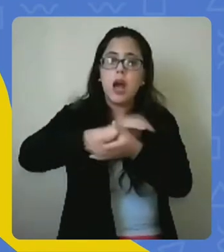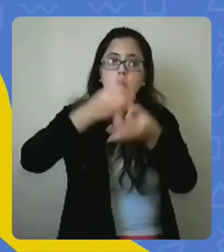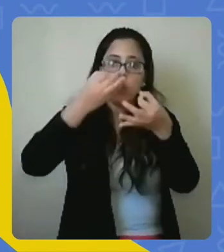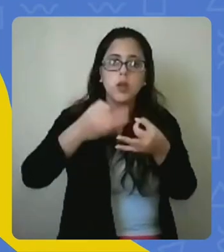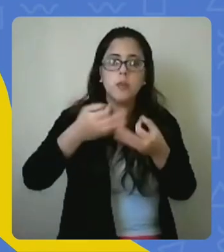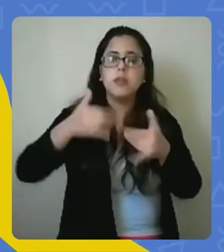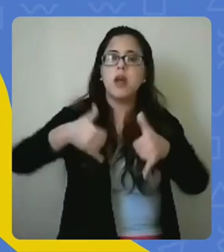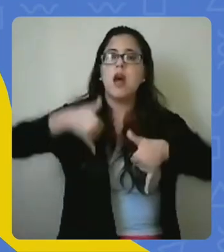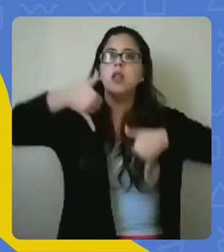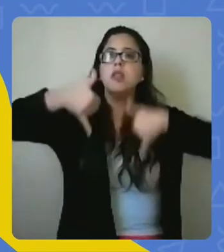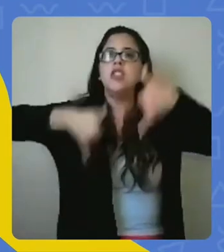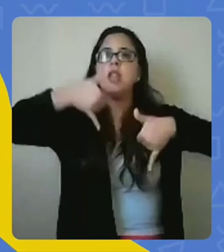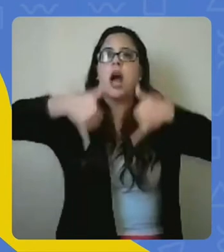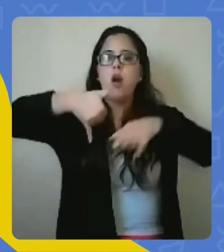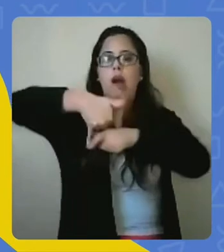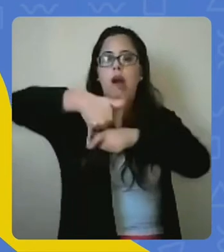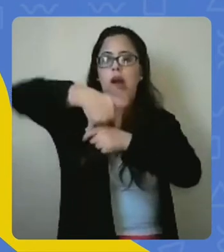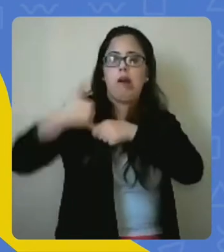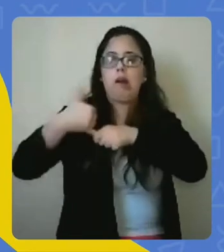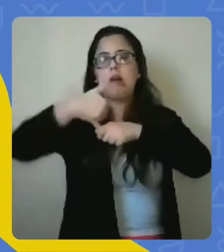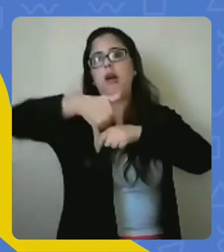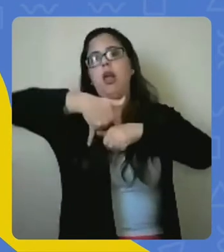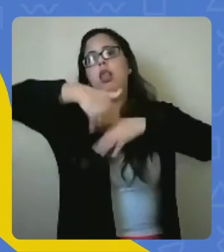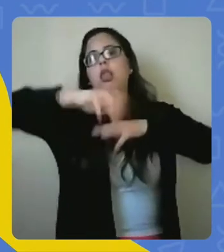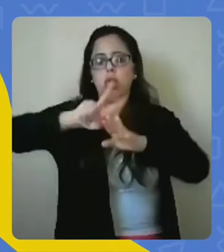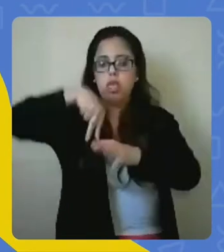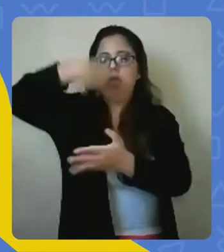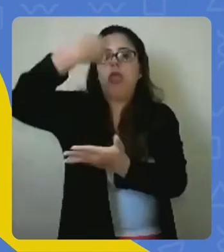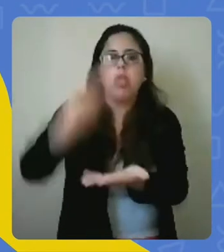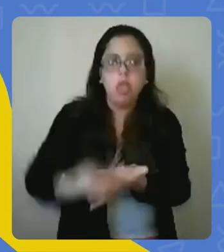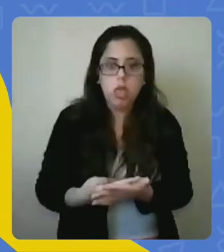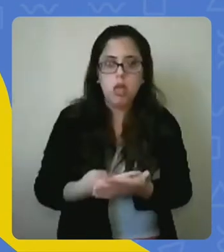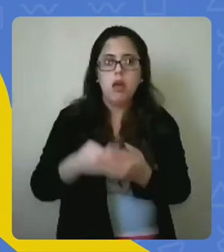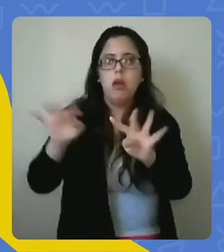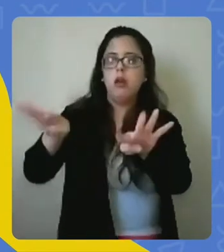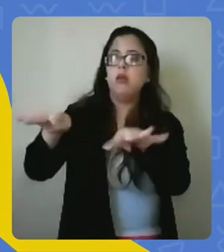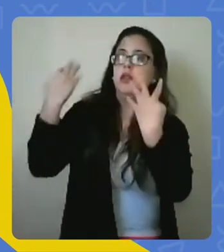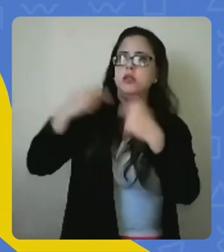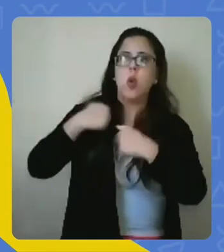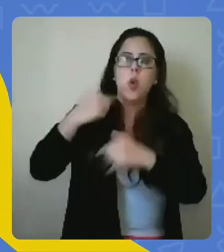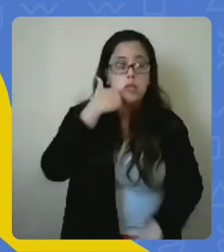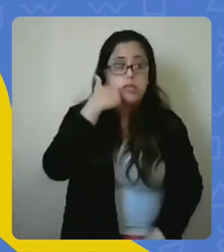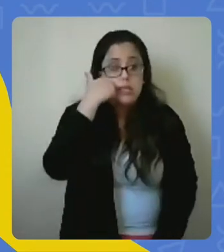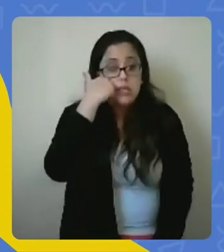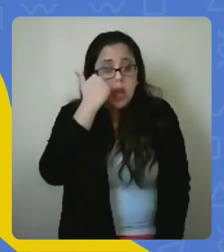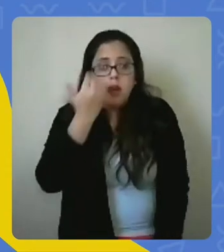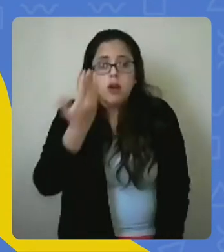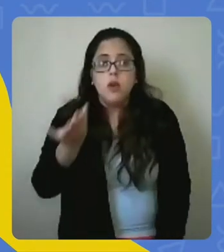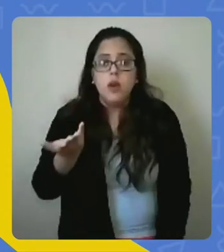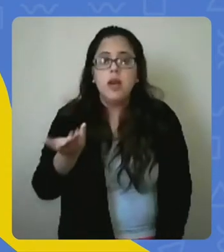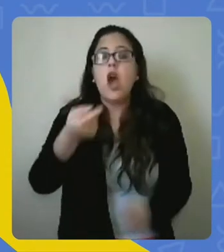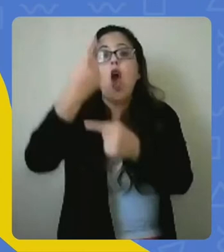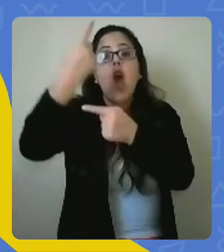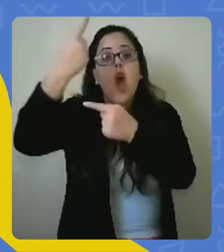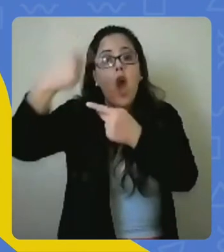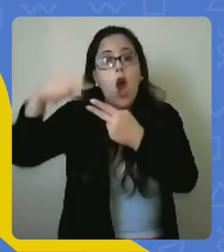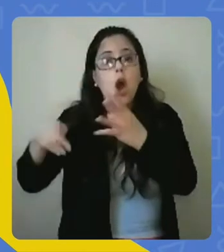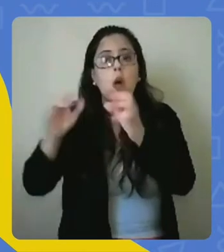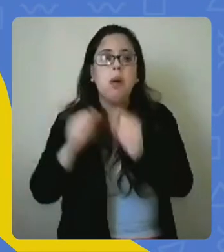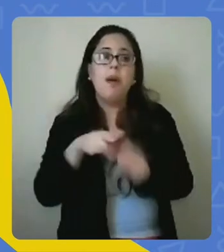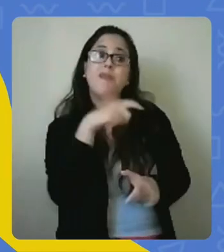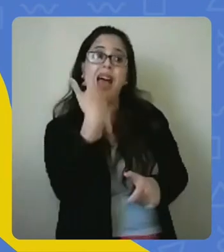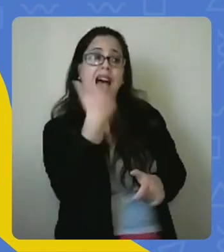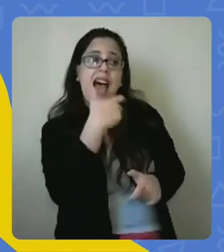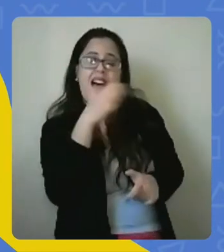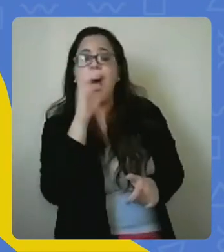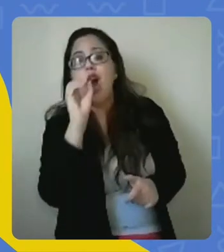me caí adelante de todo el mundo y sentí mucha vergüenza, ¿no? Y otros pueden reírse o pueden decir que ellos